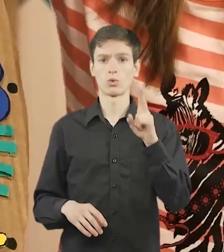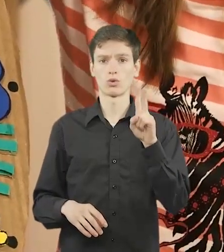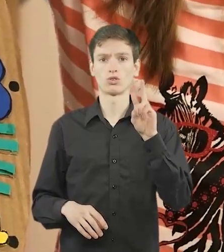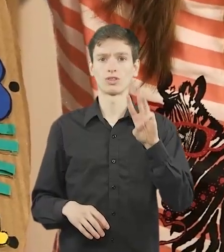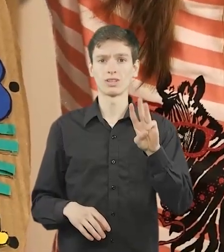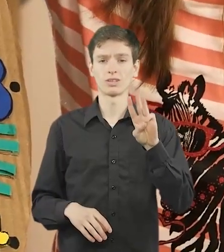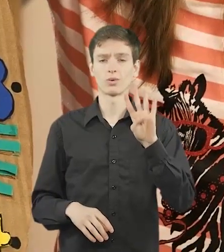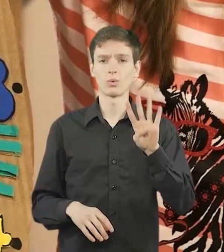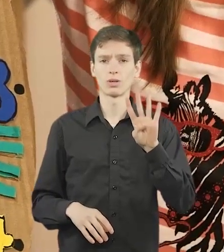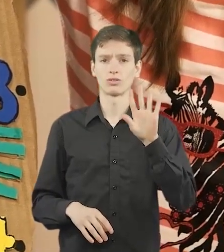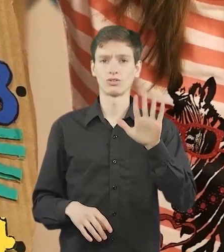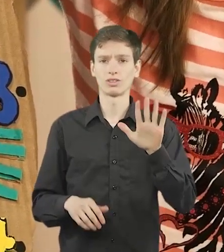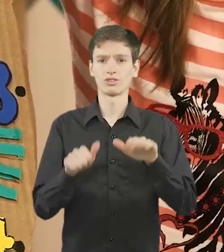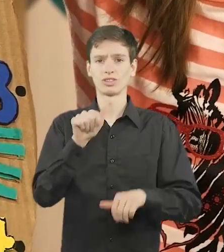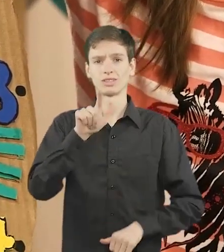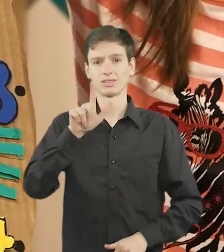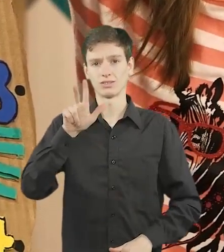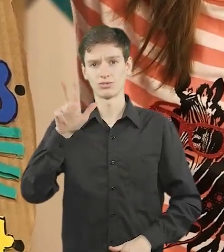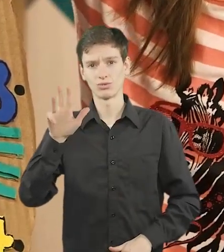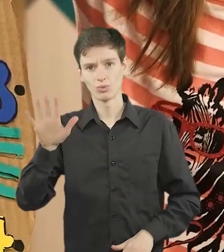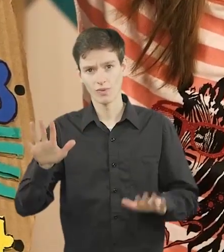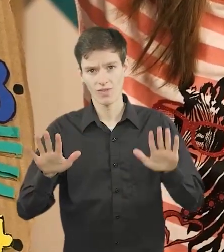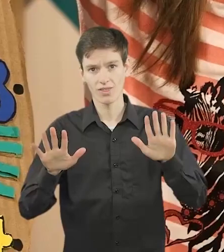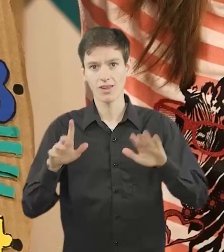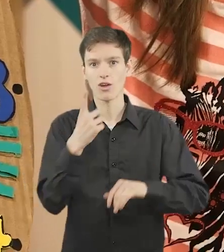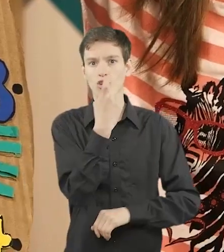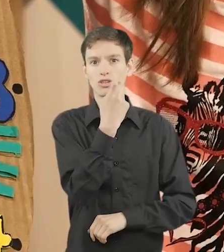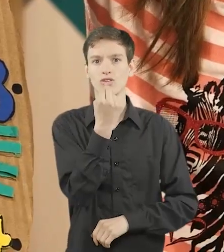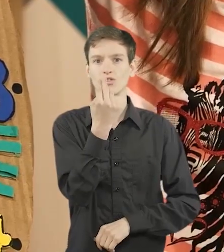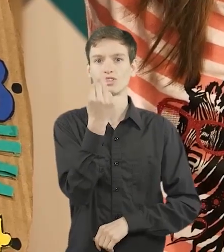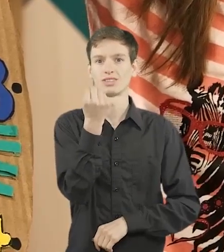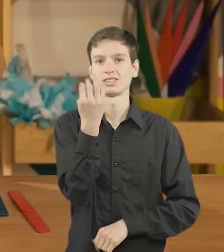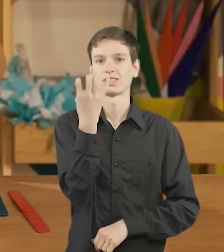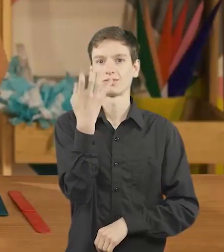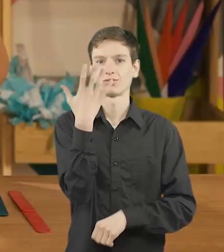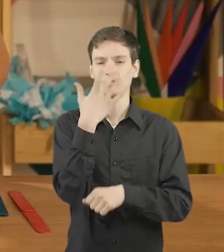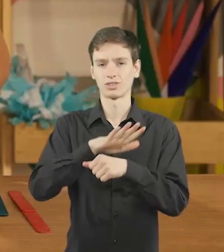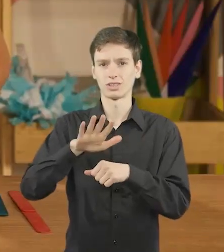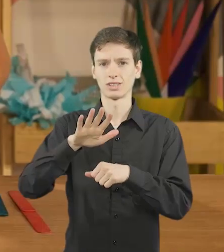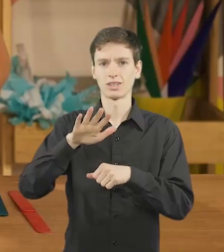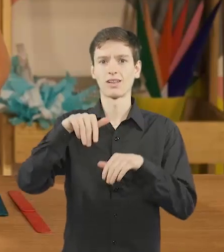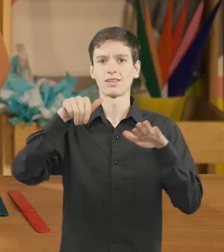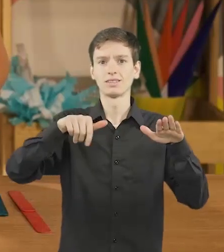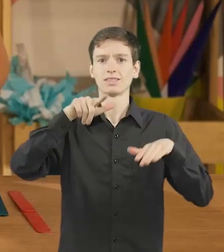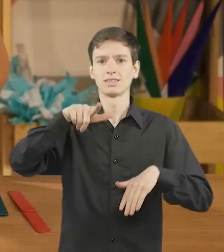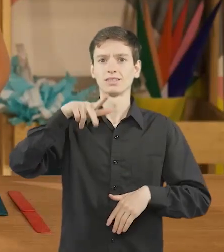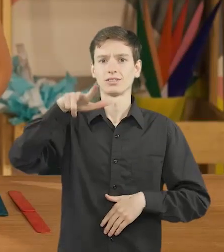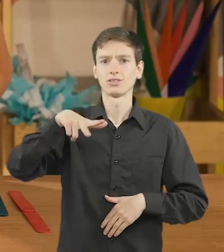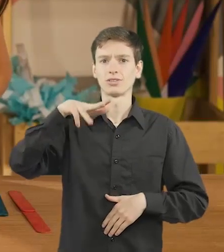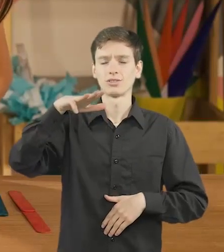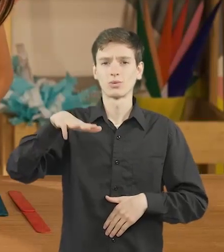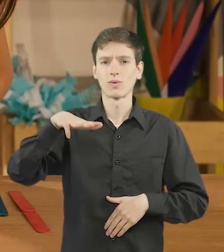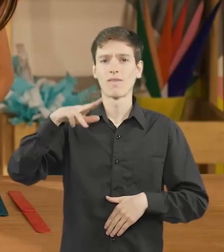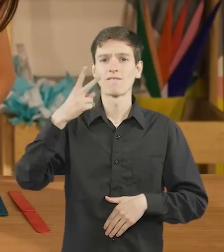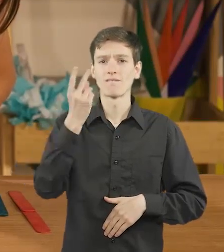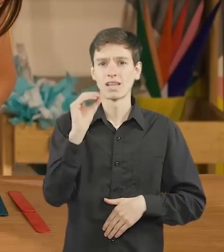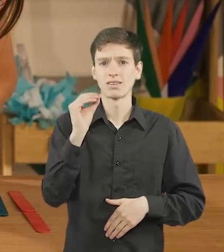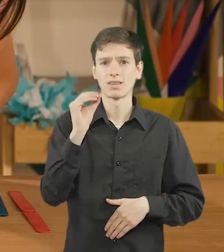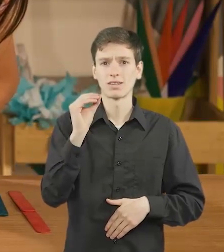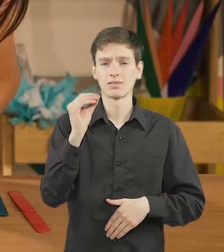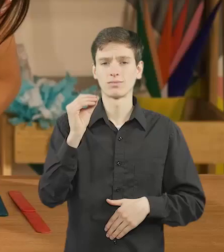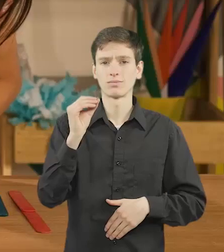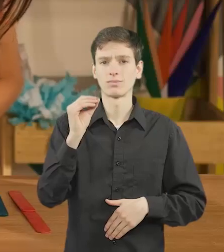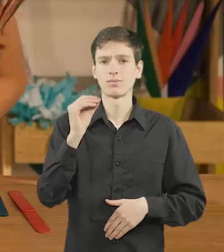Uno, dos, tres, cuatro, cinco, seis, siete, ocho, nueve, diez, once, doce, trece, catorce, quince, seis, diecisiete,